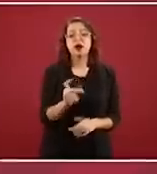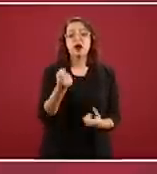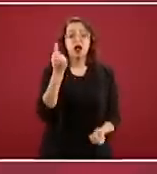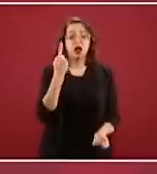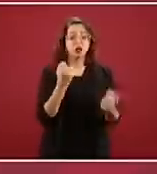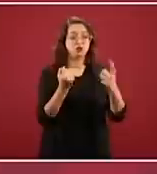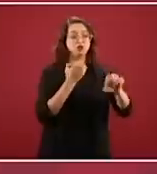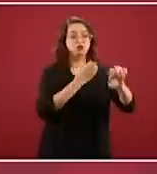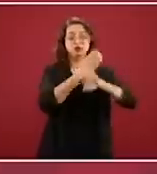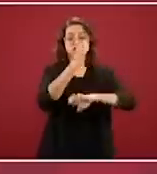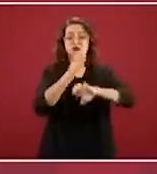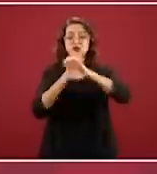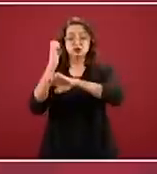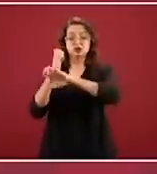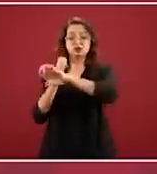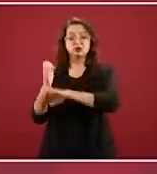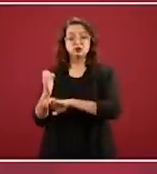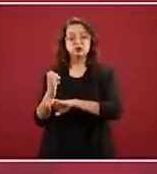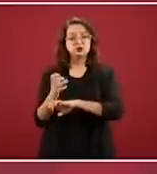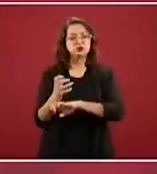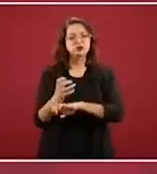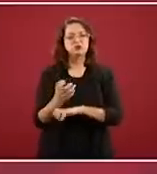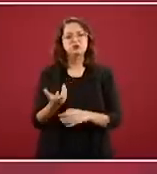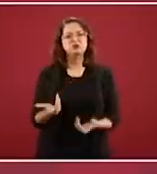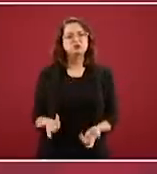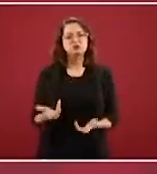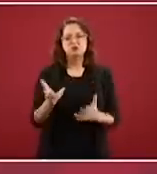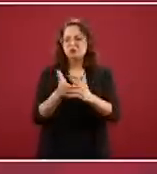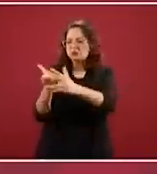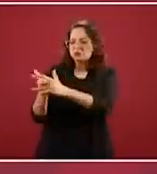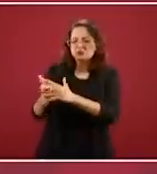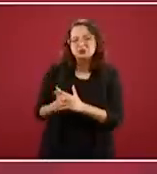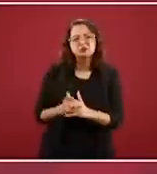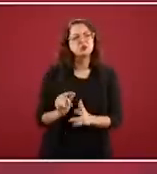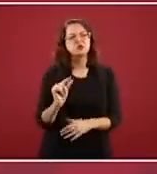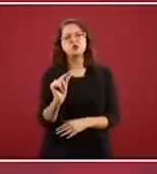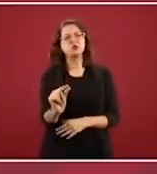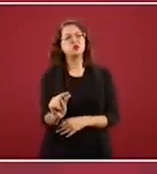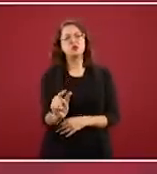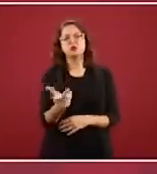estados con muy pocos homicidios,